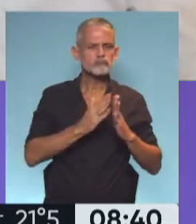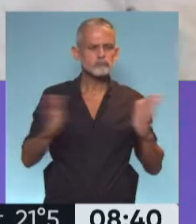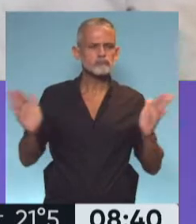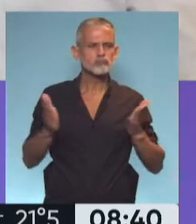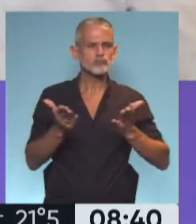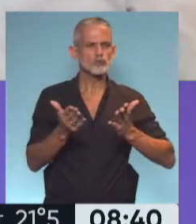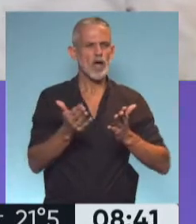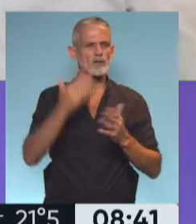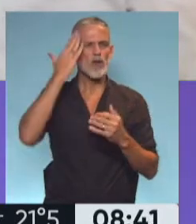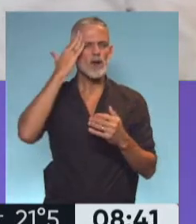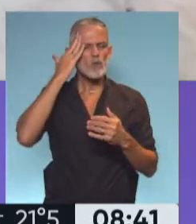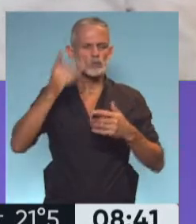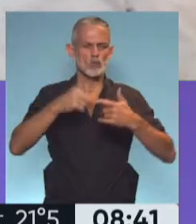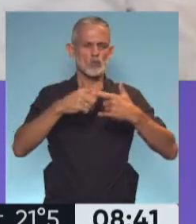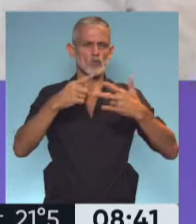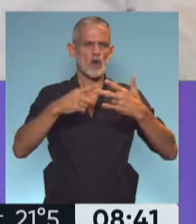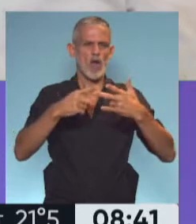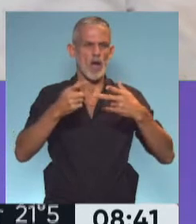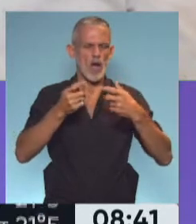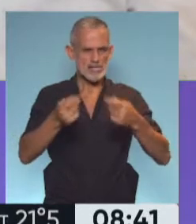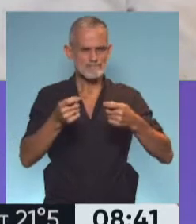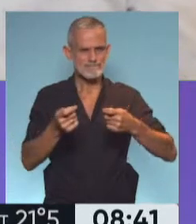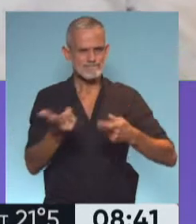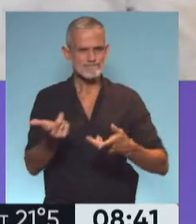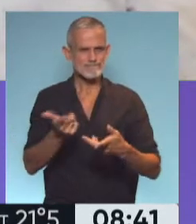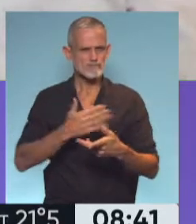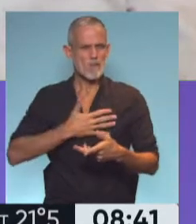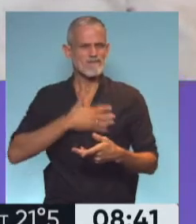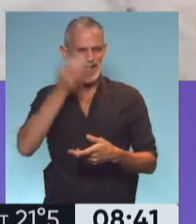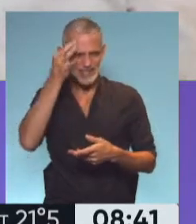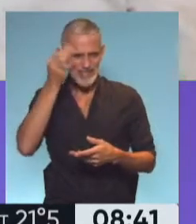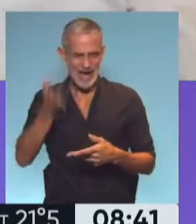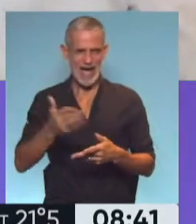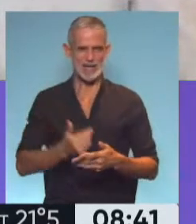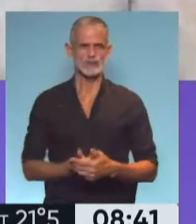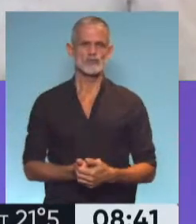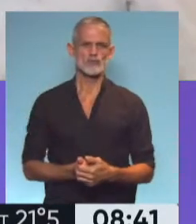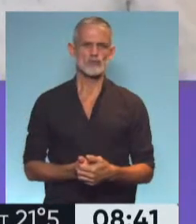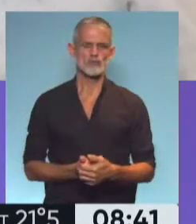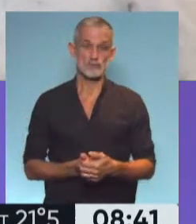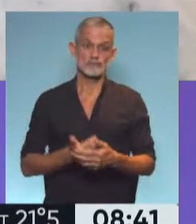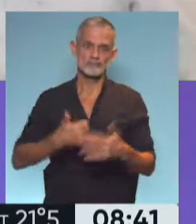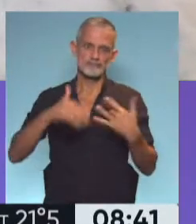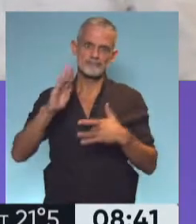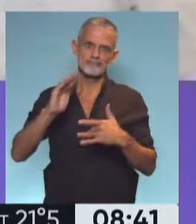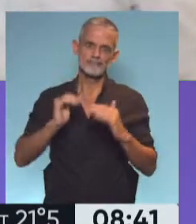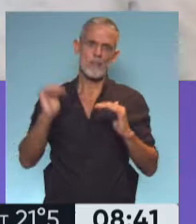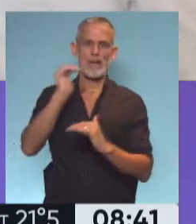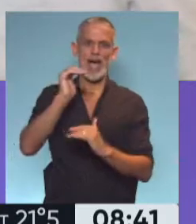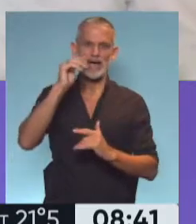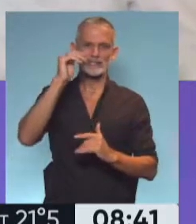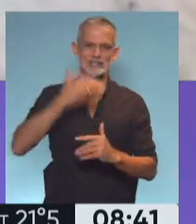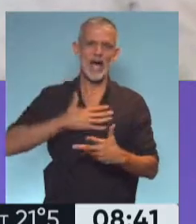a la cultura, a la insistencia, ¿no? Al amor por el teatro. Sobre todo al amor por el teatro.